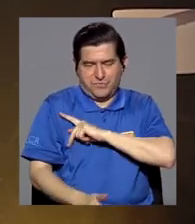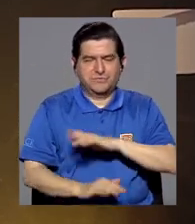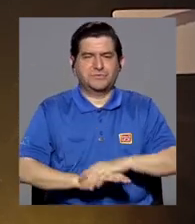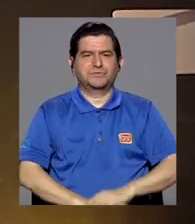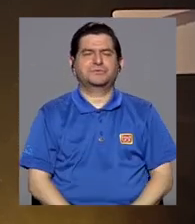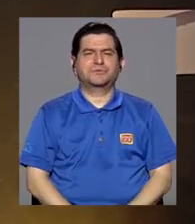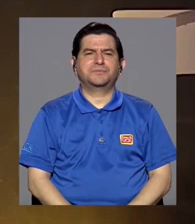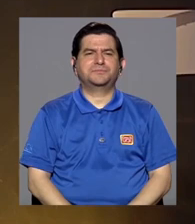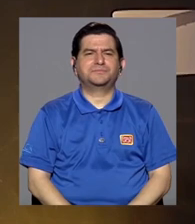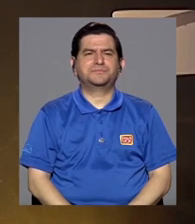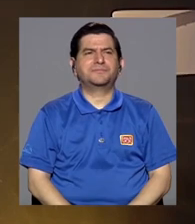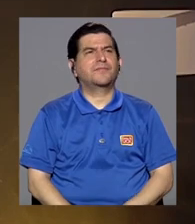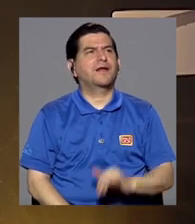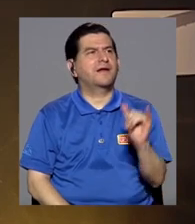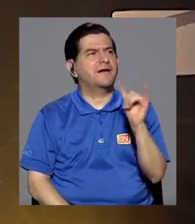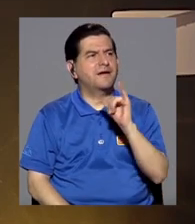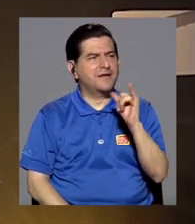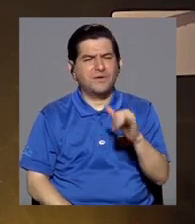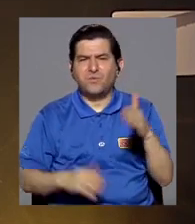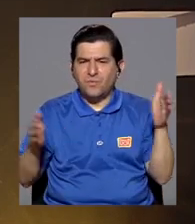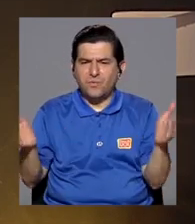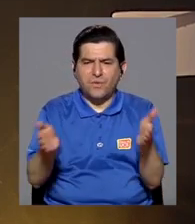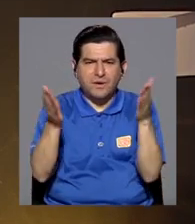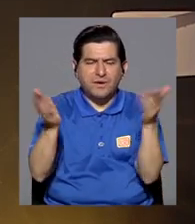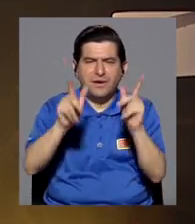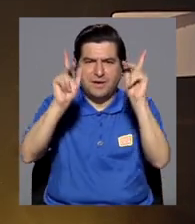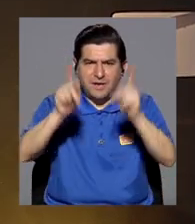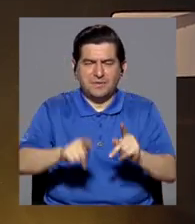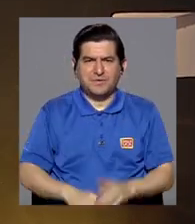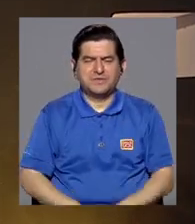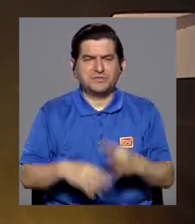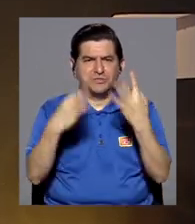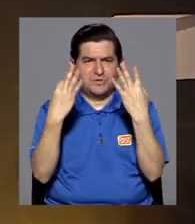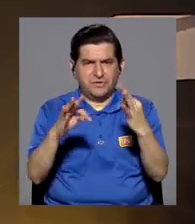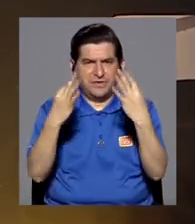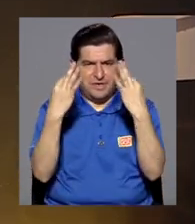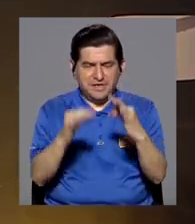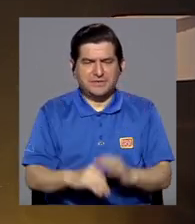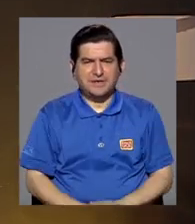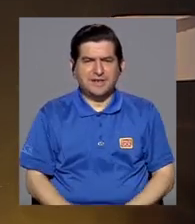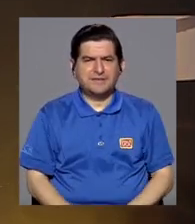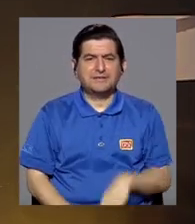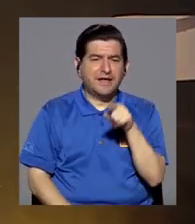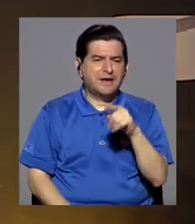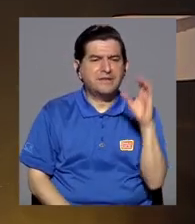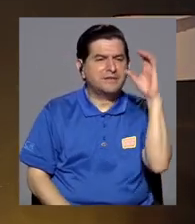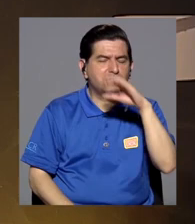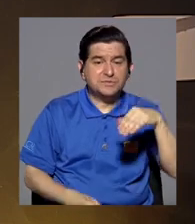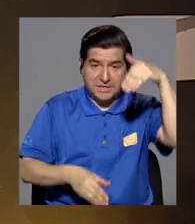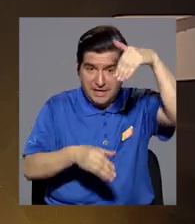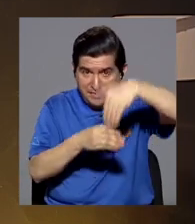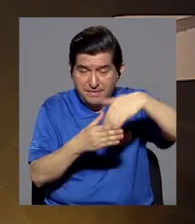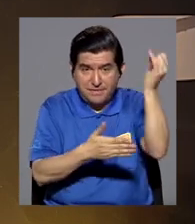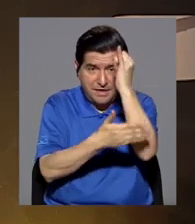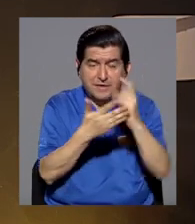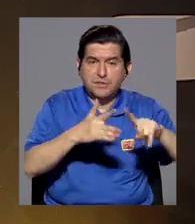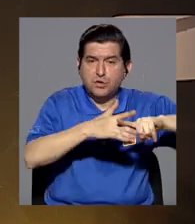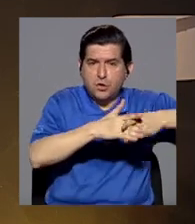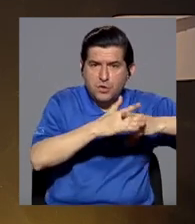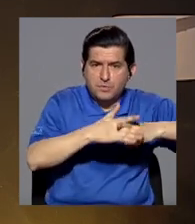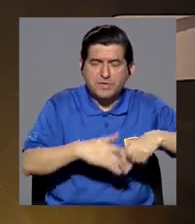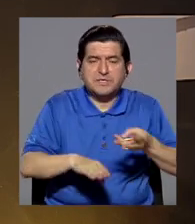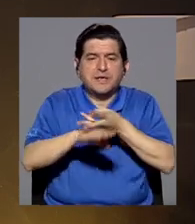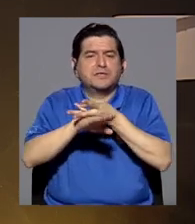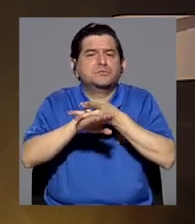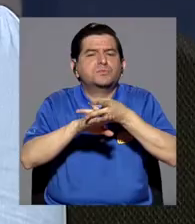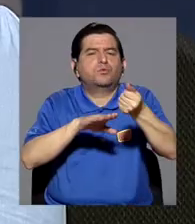como podríamos también motivar a la gente a que se atreva a explorar en el arte un mecanismo de